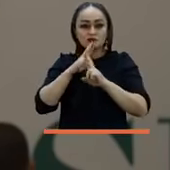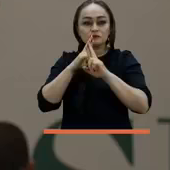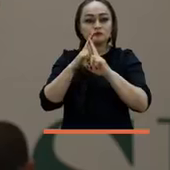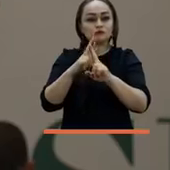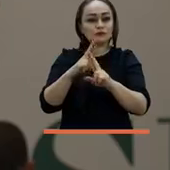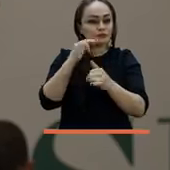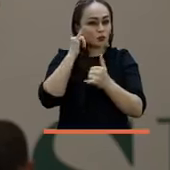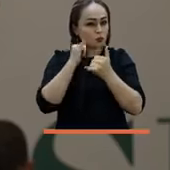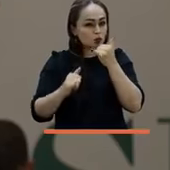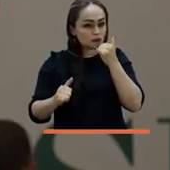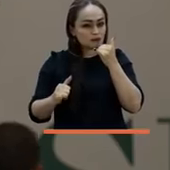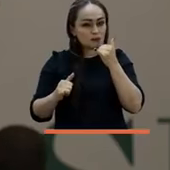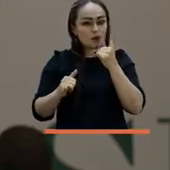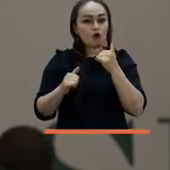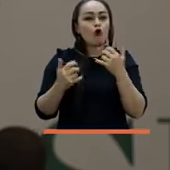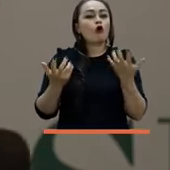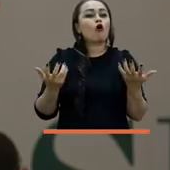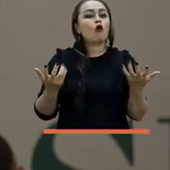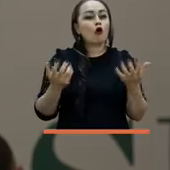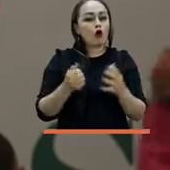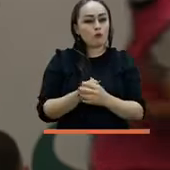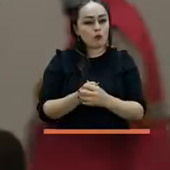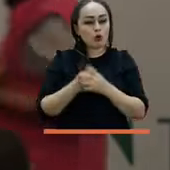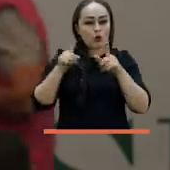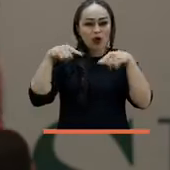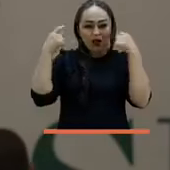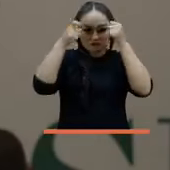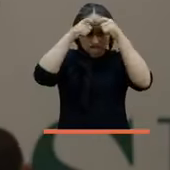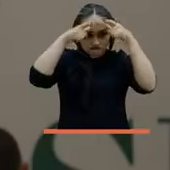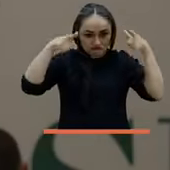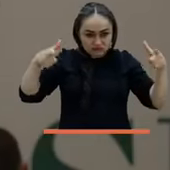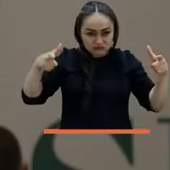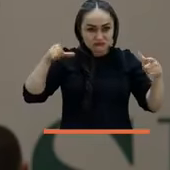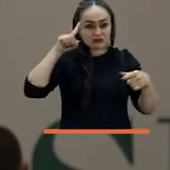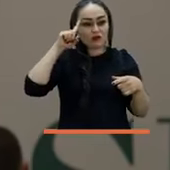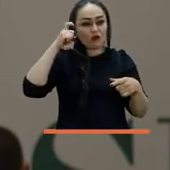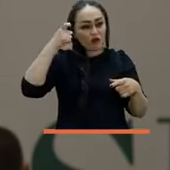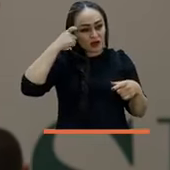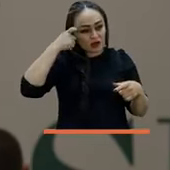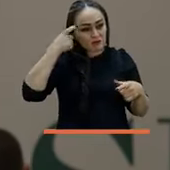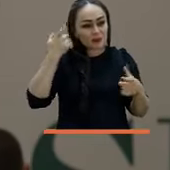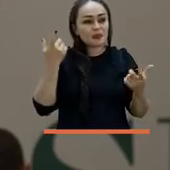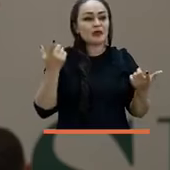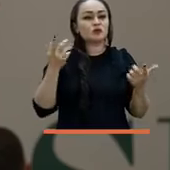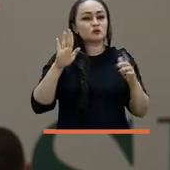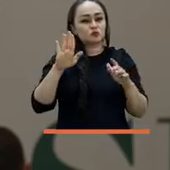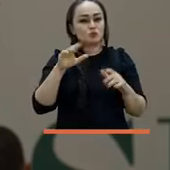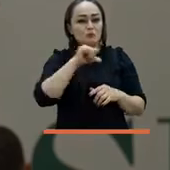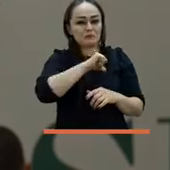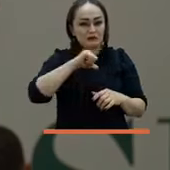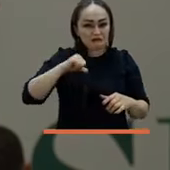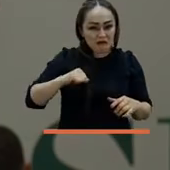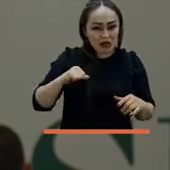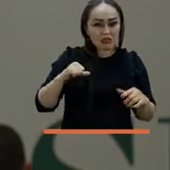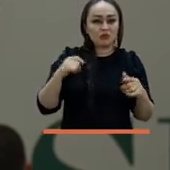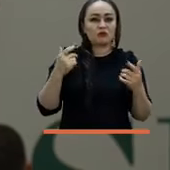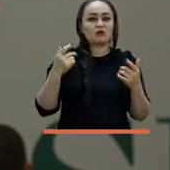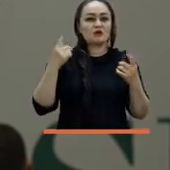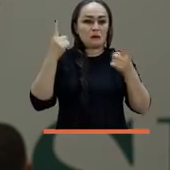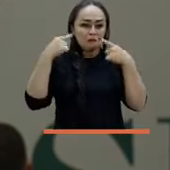de lo alejado que está tanto lo estatal lo gubernamental y lo privado y lo público